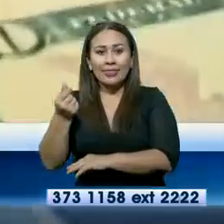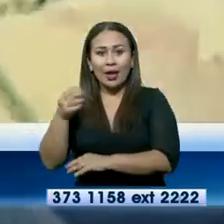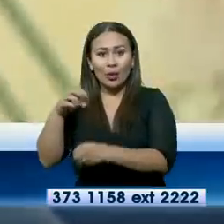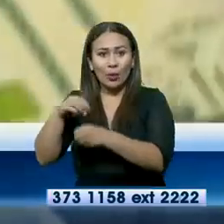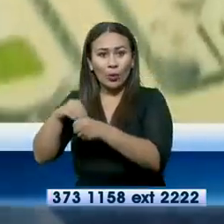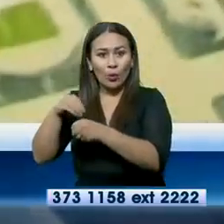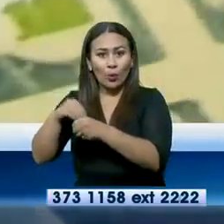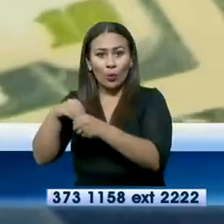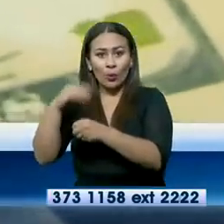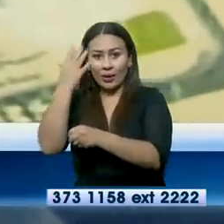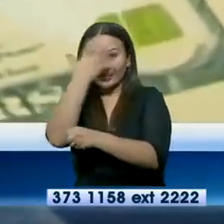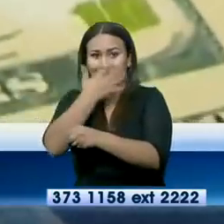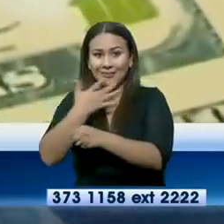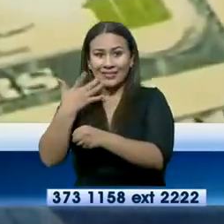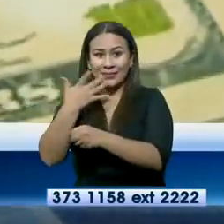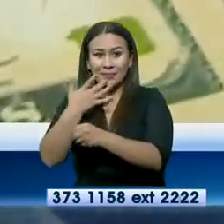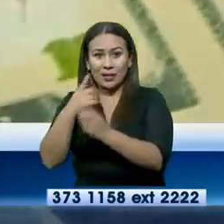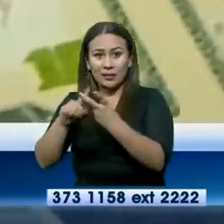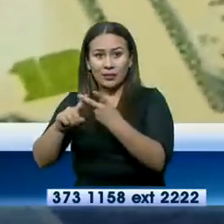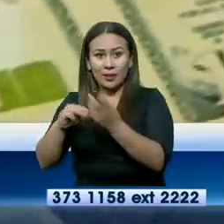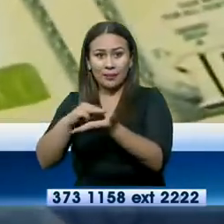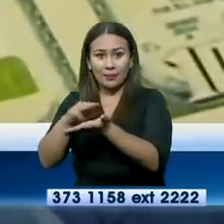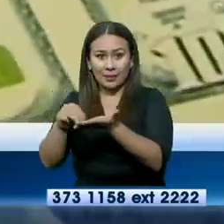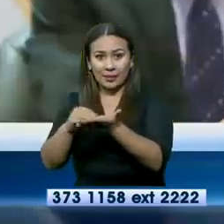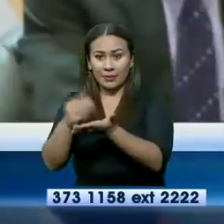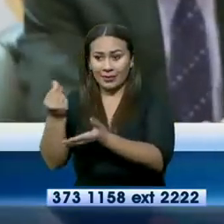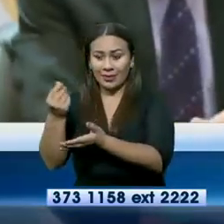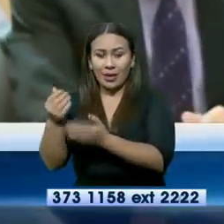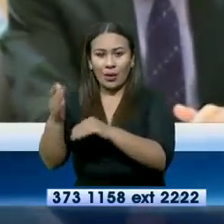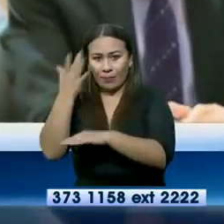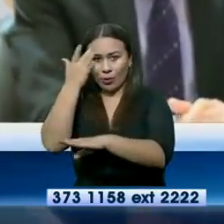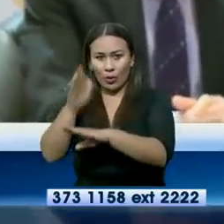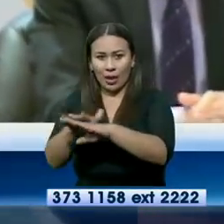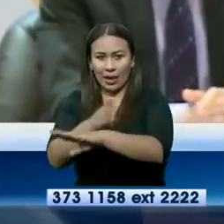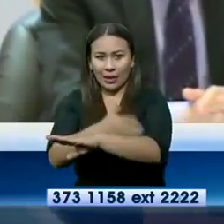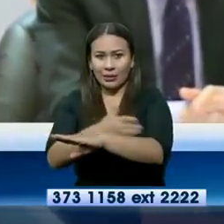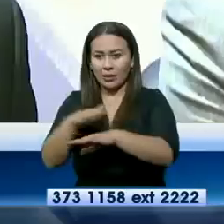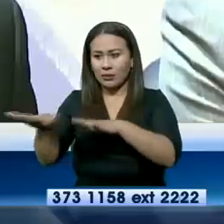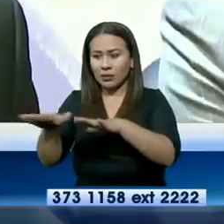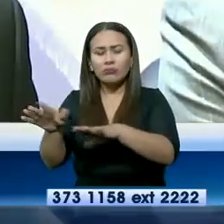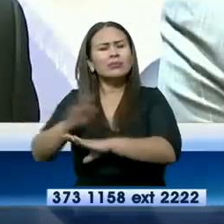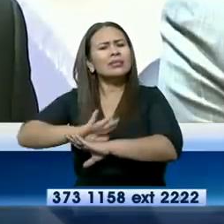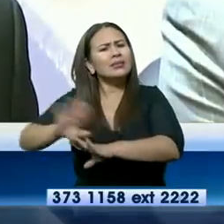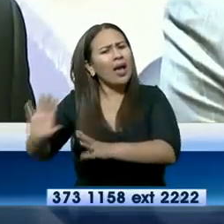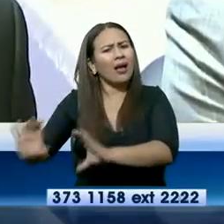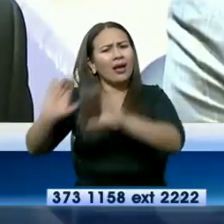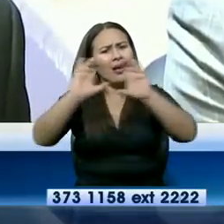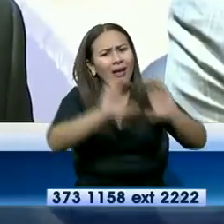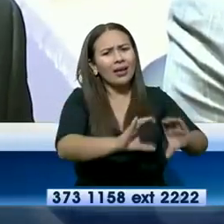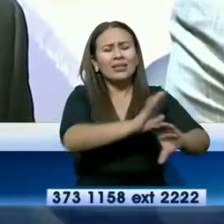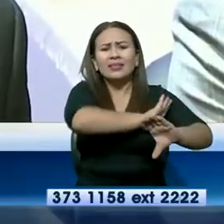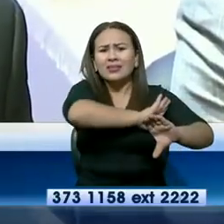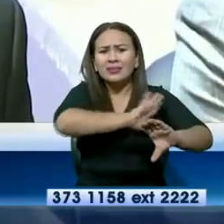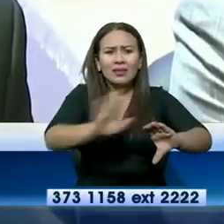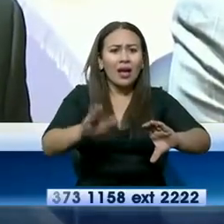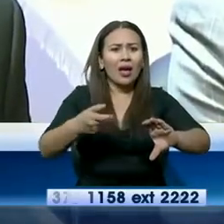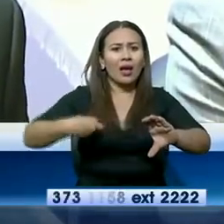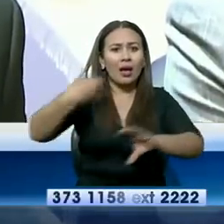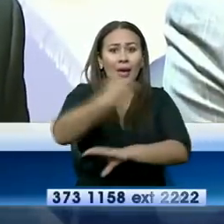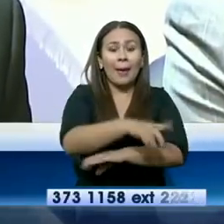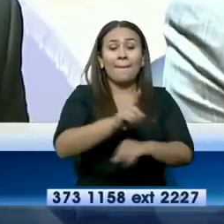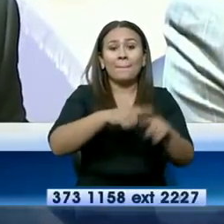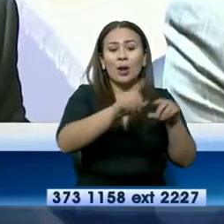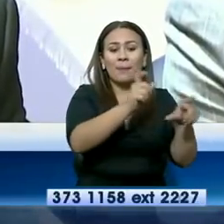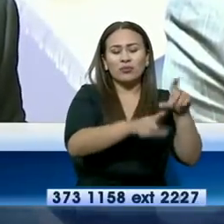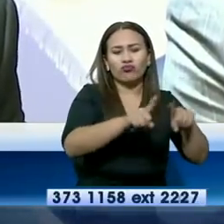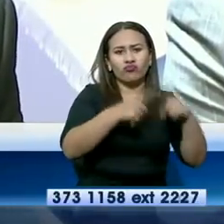del Fondo de Reconstrucción tras el terremoto. El funcionario asegura que el dinero ya fue devuelto. La oposición anuncia que